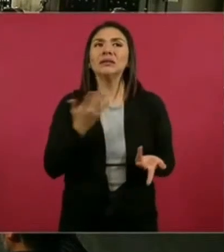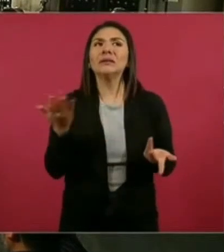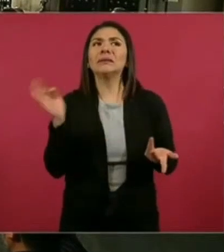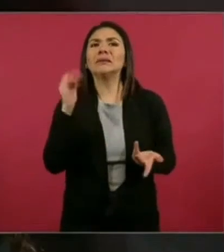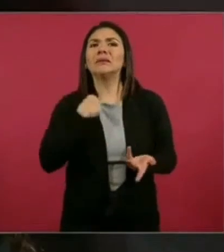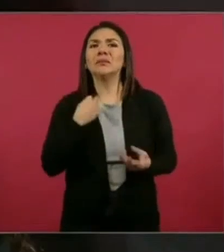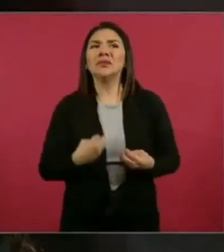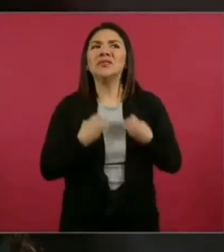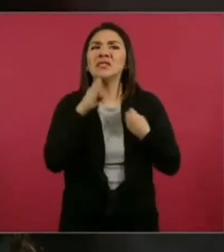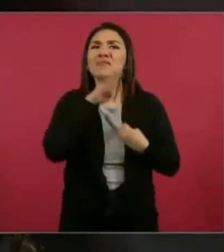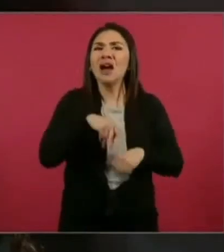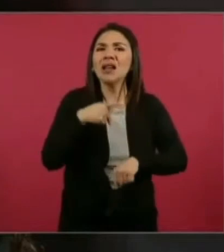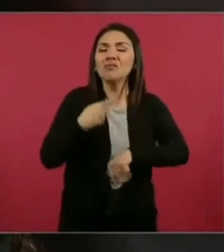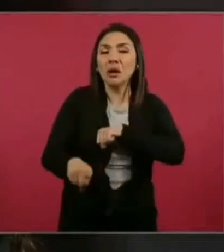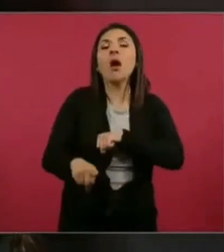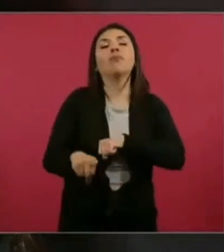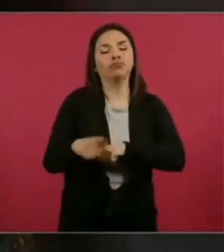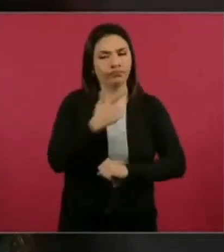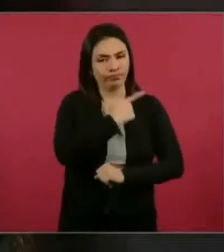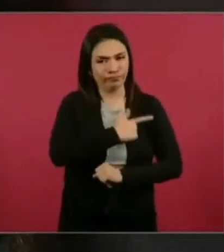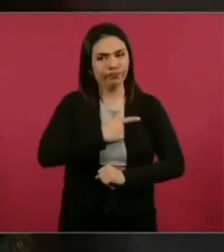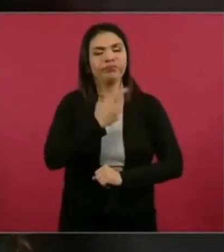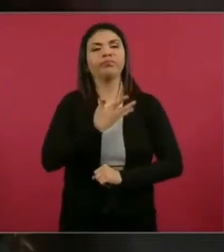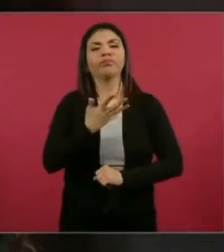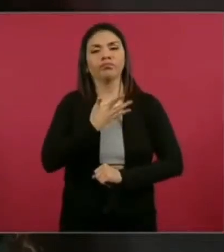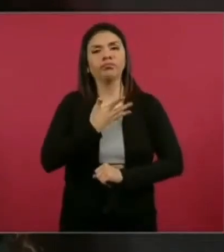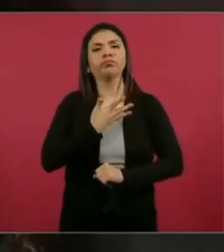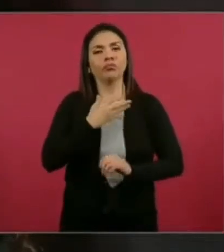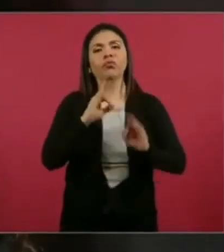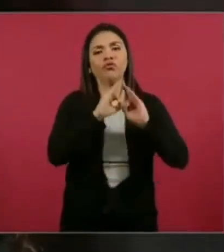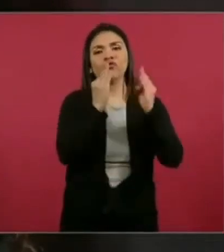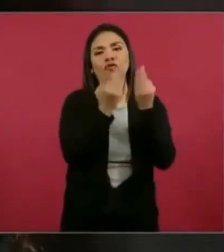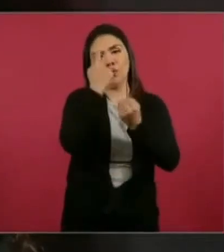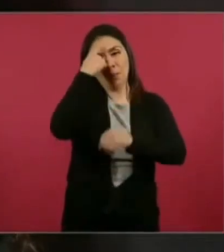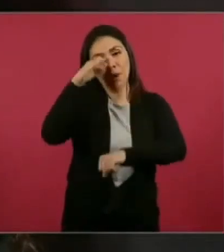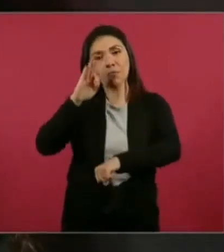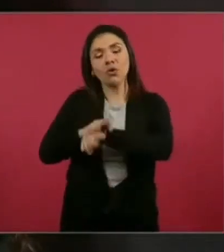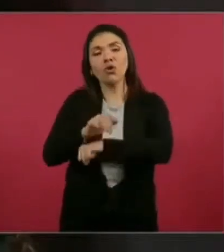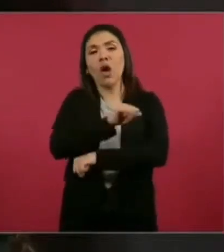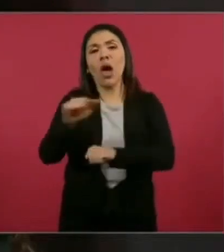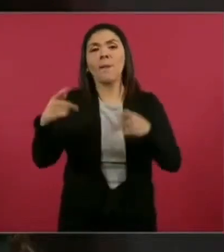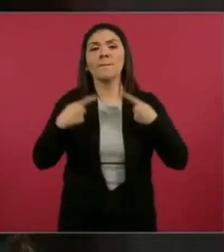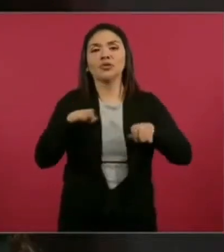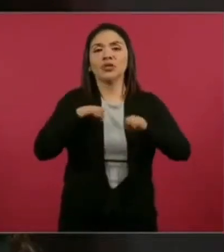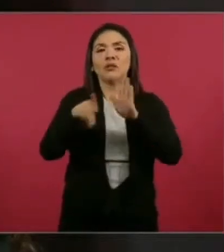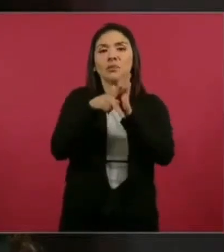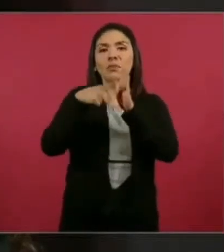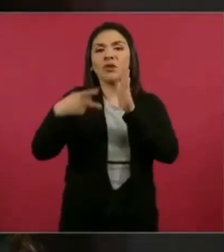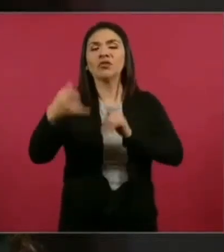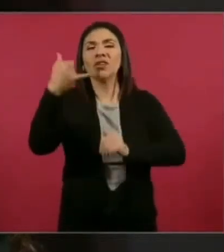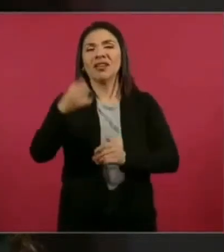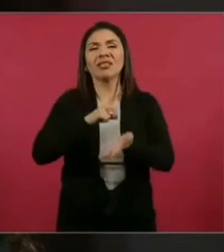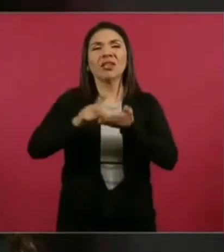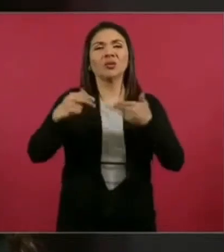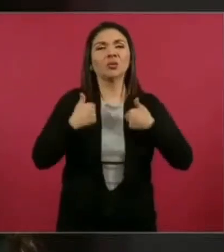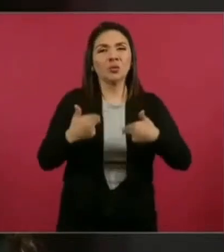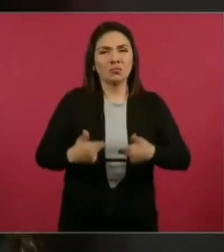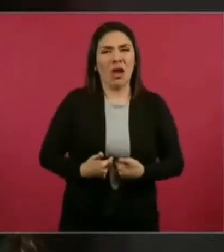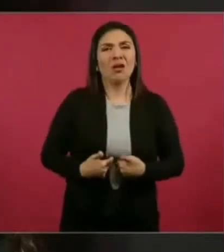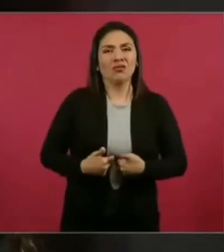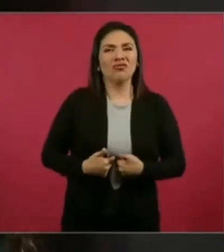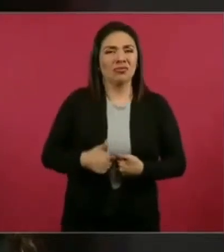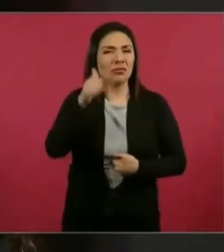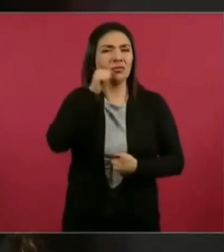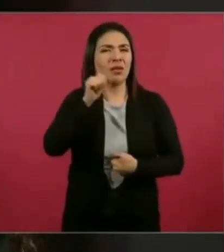en riesgo. Vamos a poner a disposición el mecanismo de protección de periodistas y defensores de derechos humanos